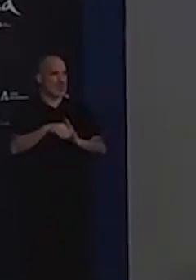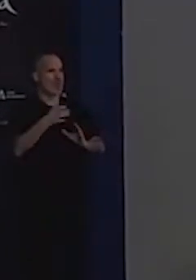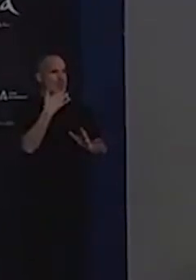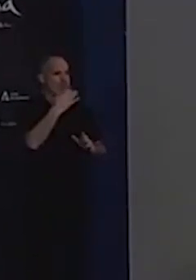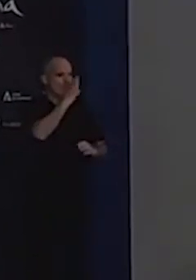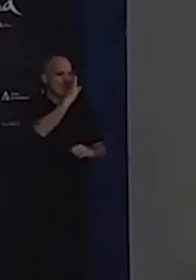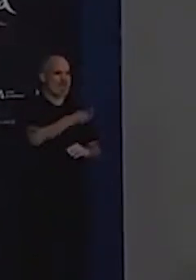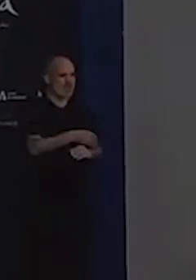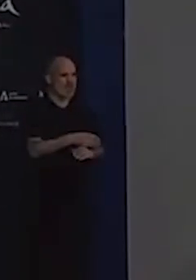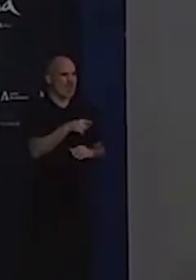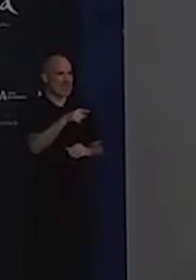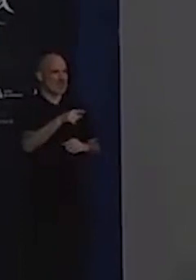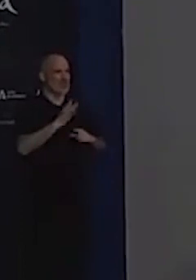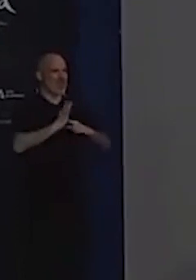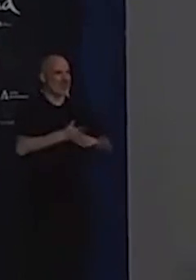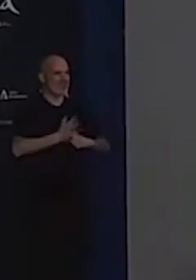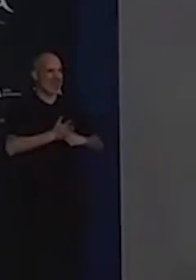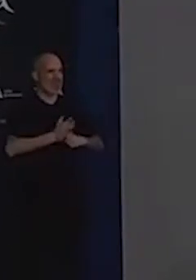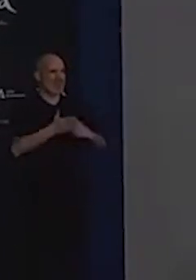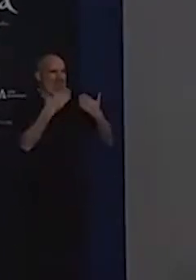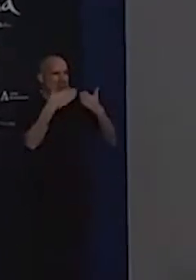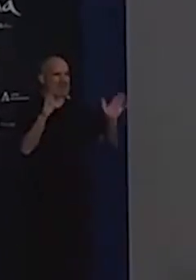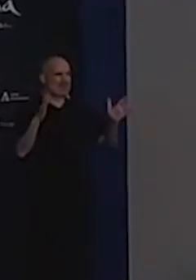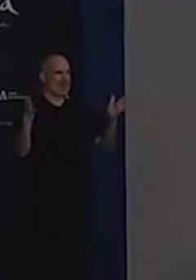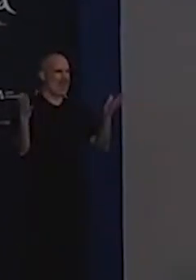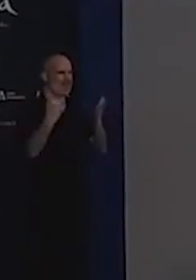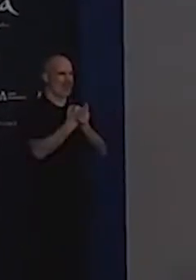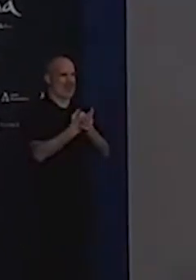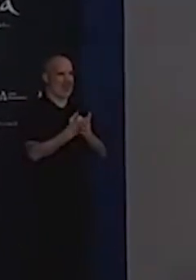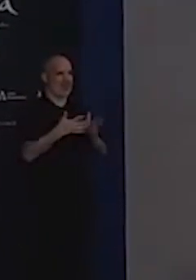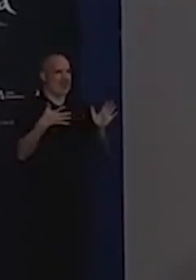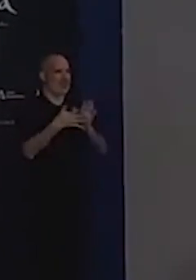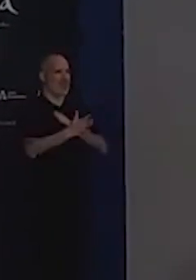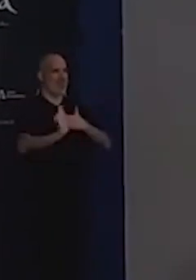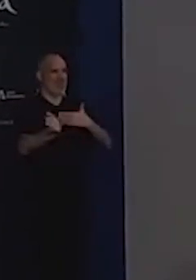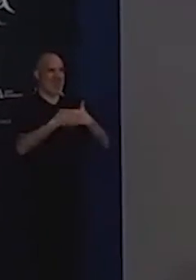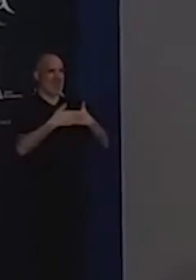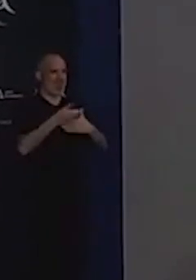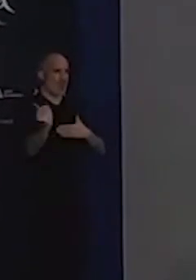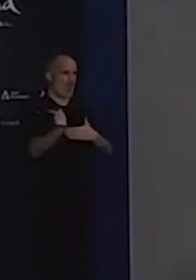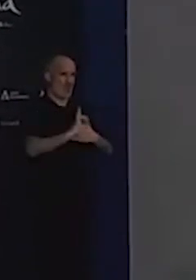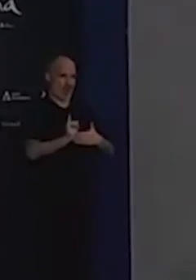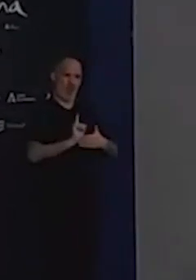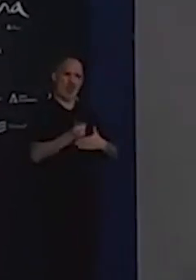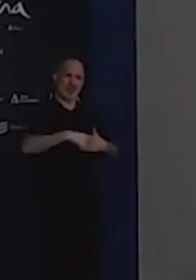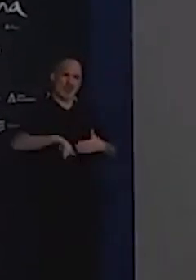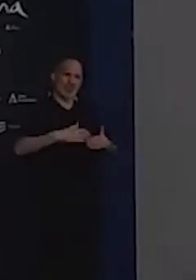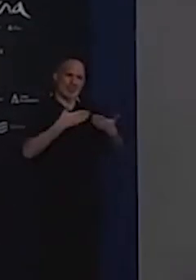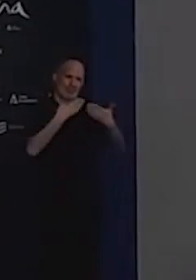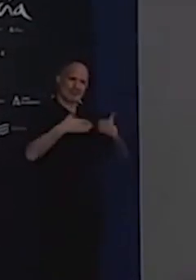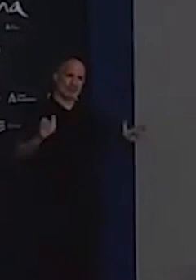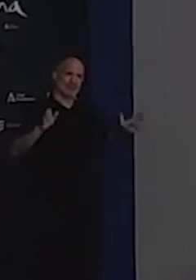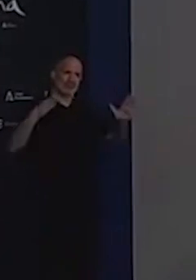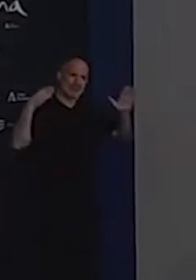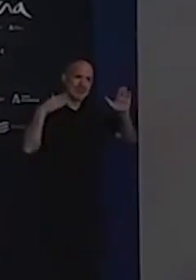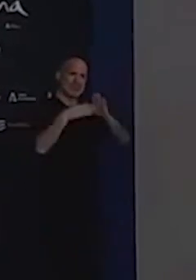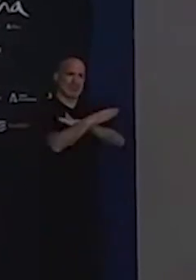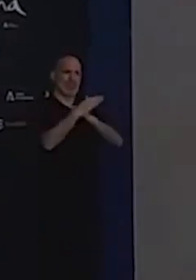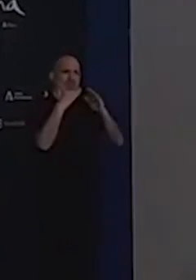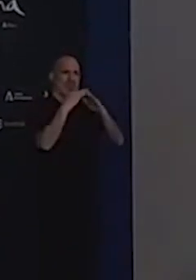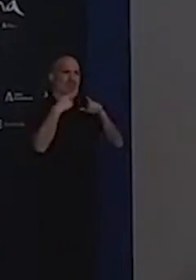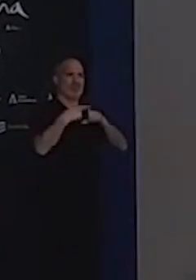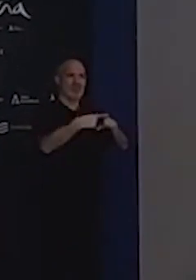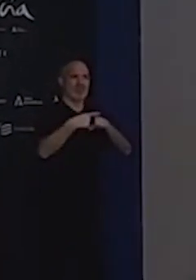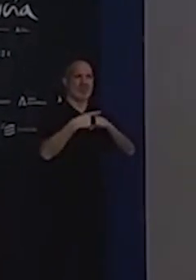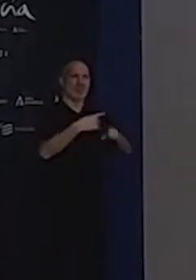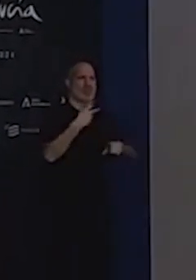en directo. Y es una feria que está abierta a todo el mundo, no es una feria cerrada, es una feria que pueden entrar dentro de las casetas y